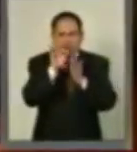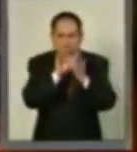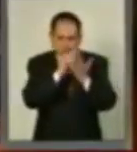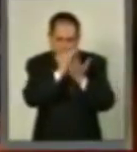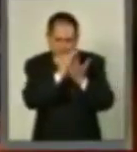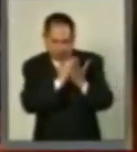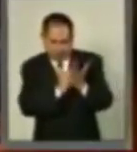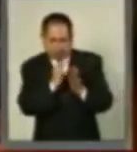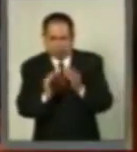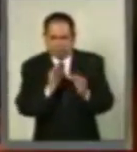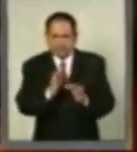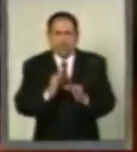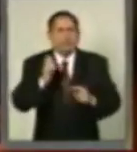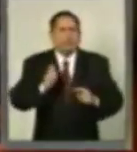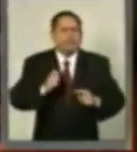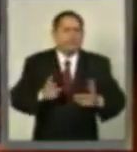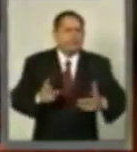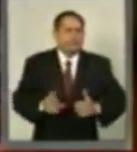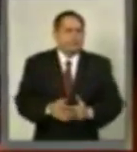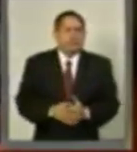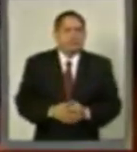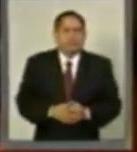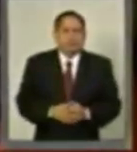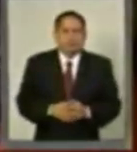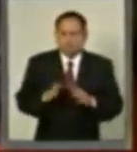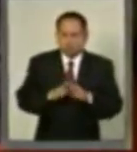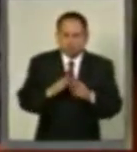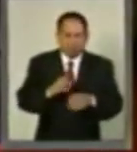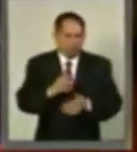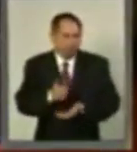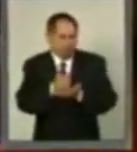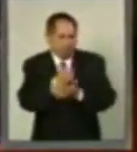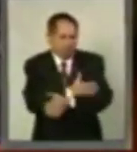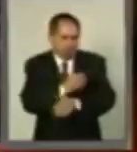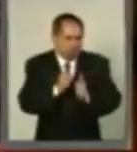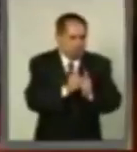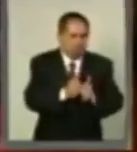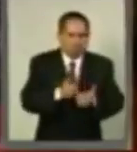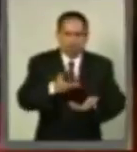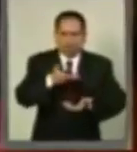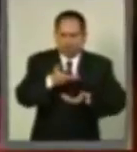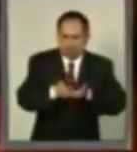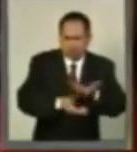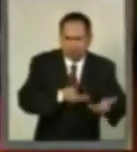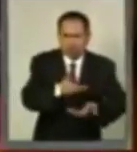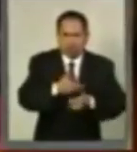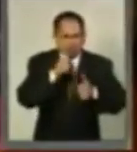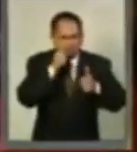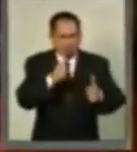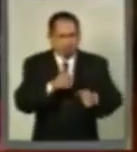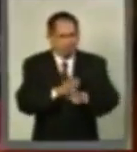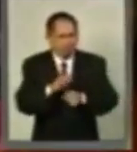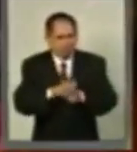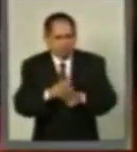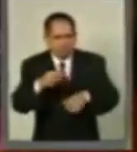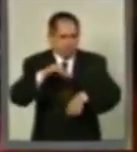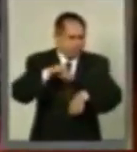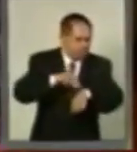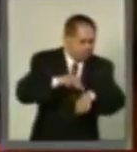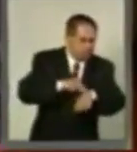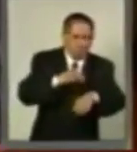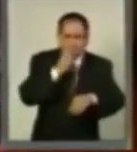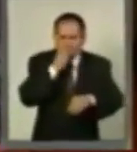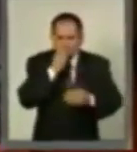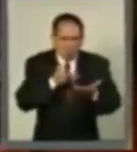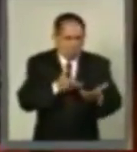México. Es darles acompañamiento, darles servicios, cuáles médicos, en